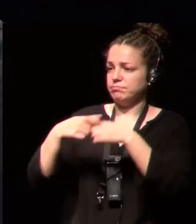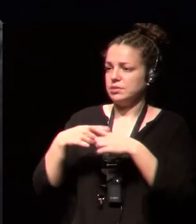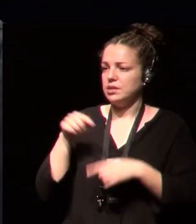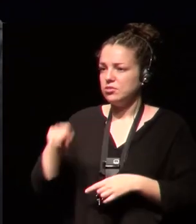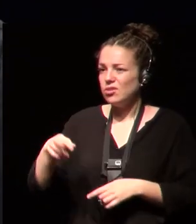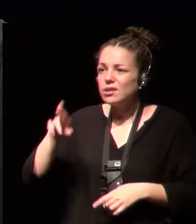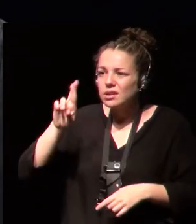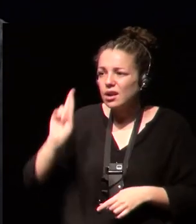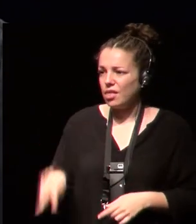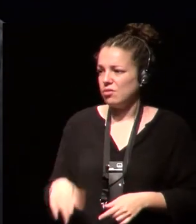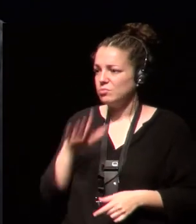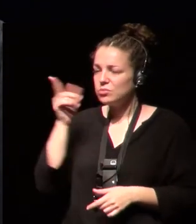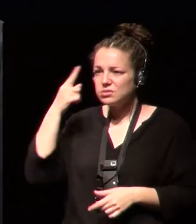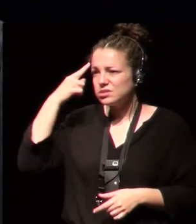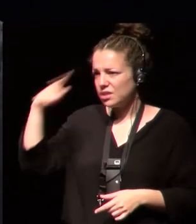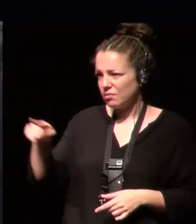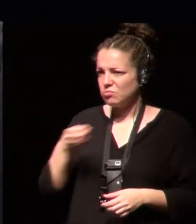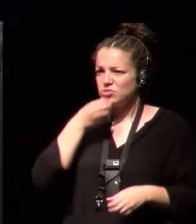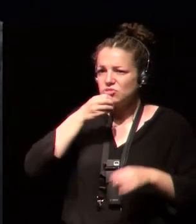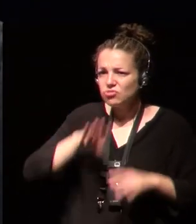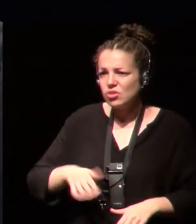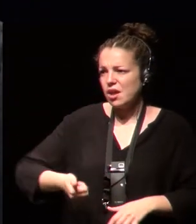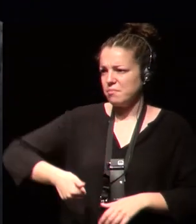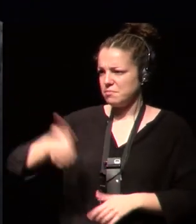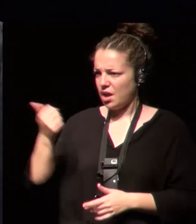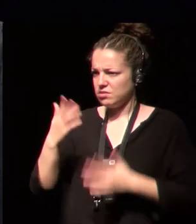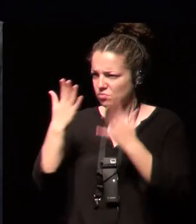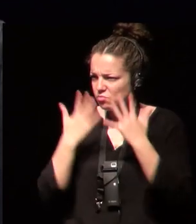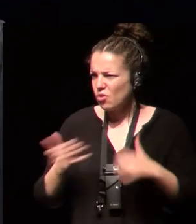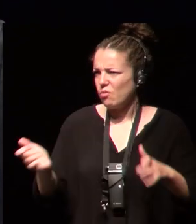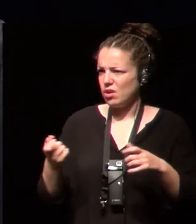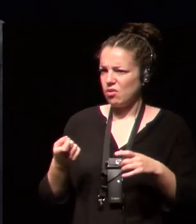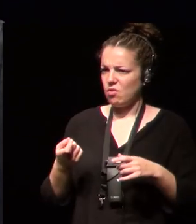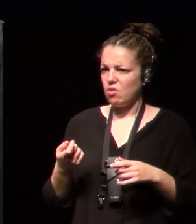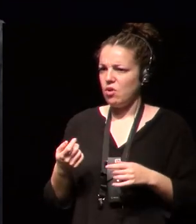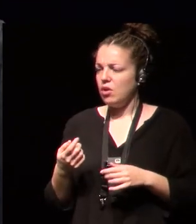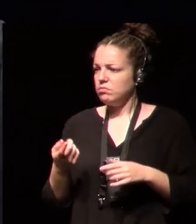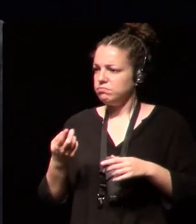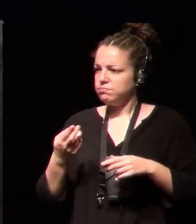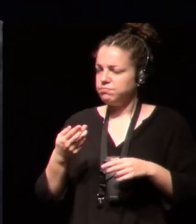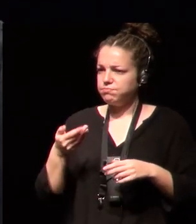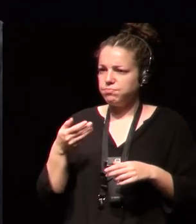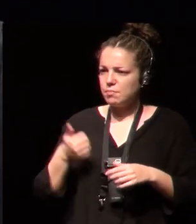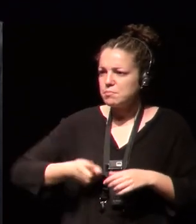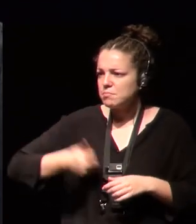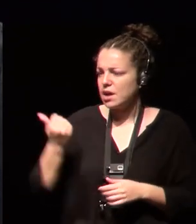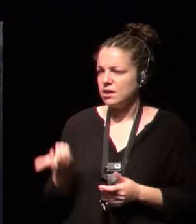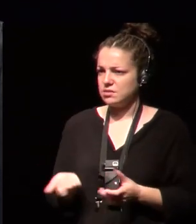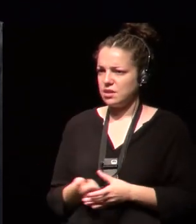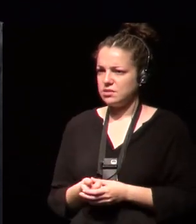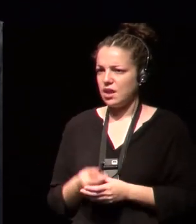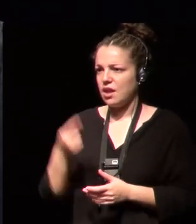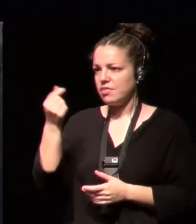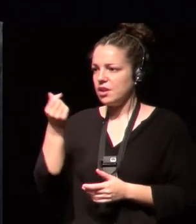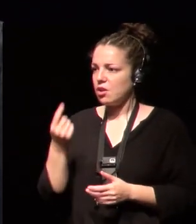pueden abrir, más historias que contar, más públicos a los que llegar. Ya sé que este dinero suena como mucho, ¿no? Pero